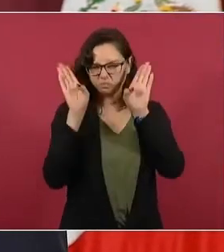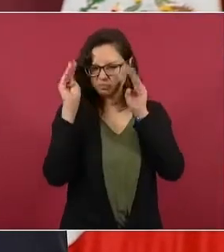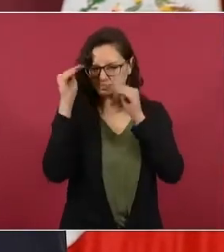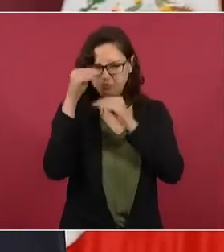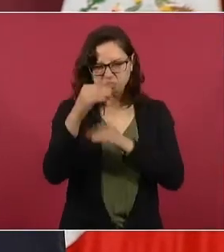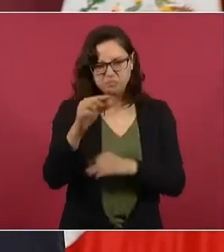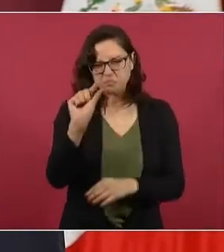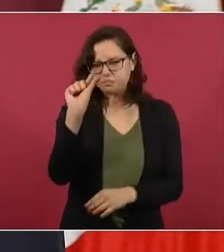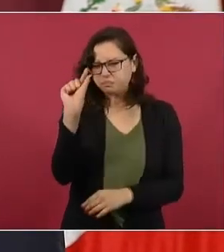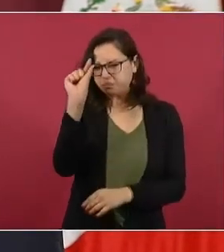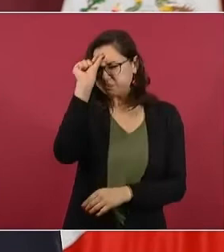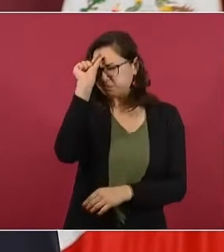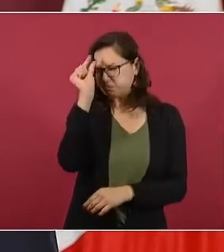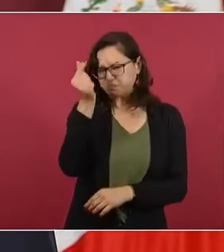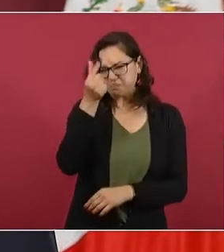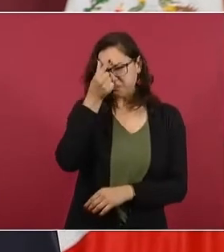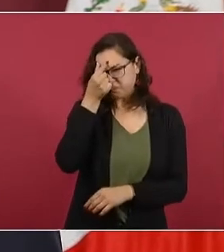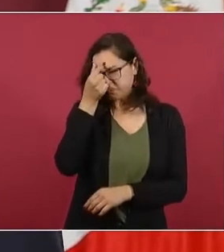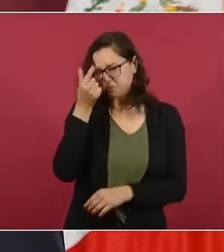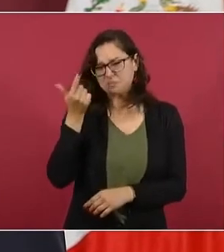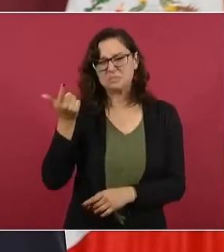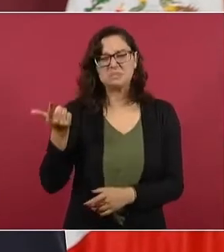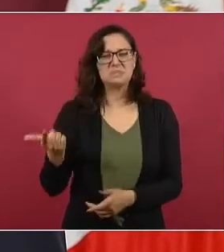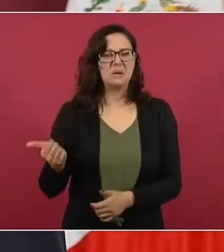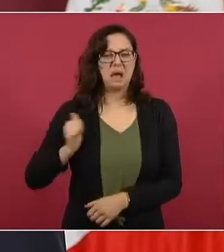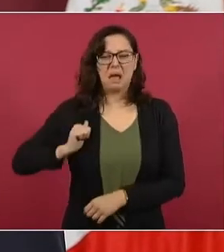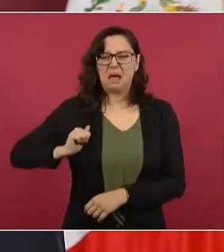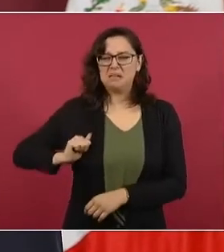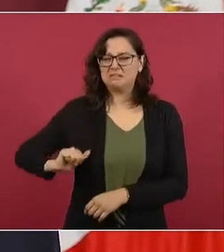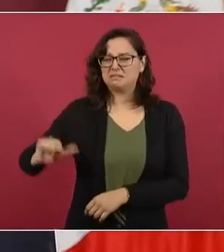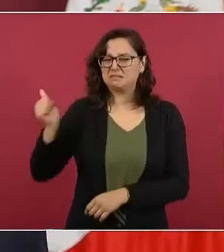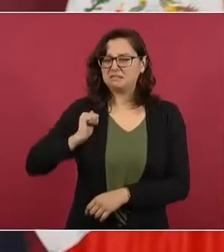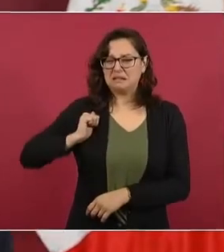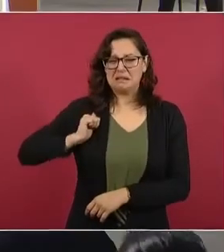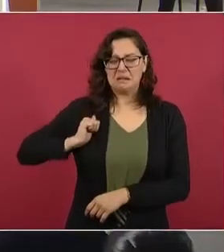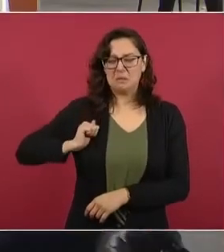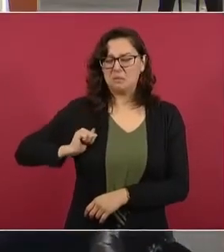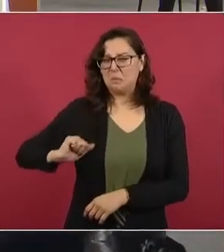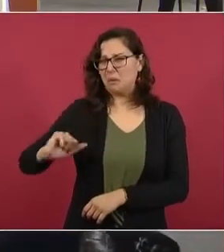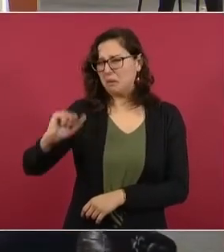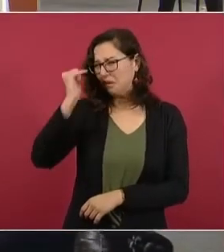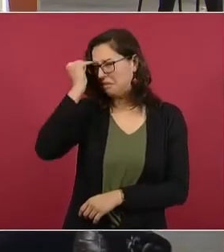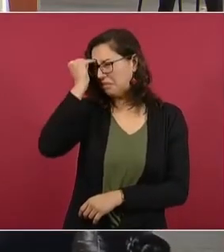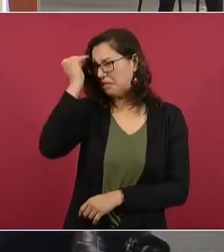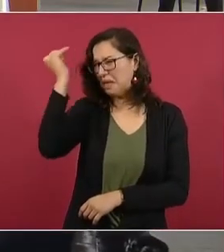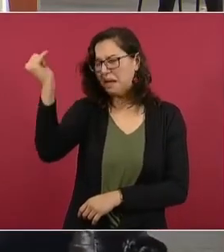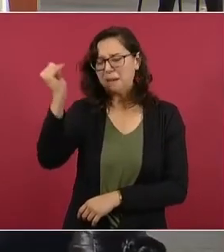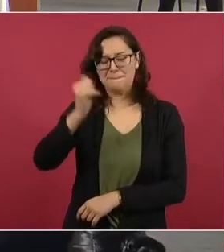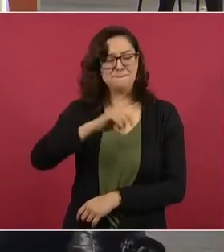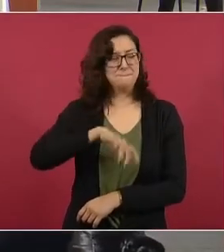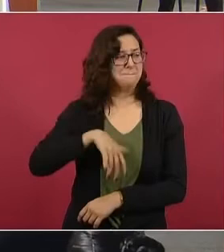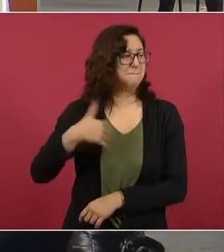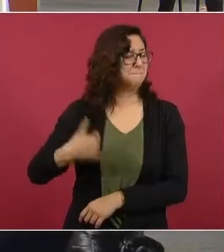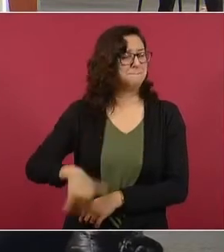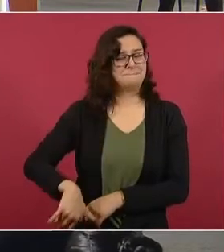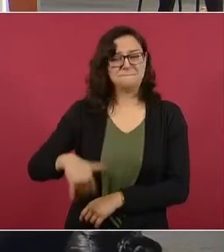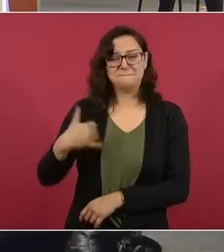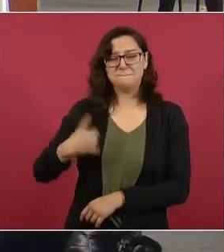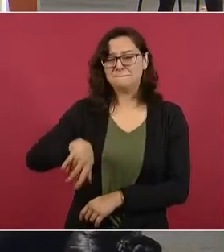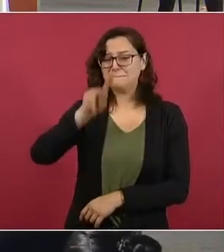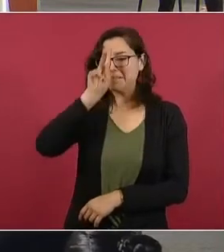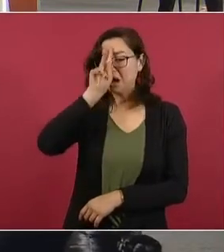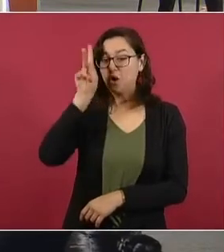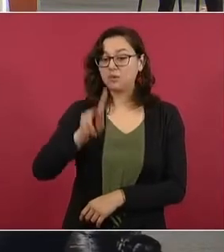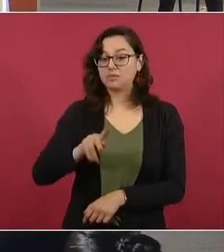retrógrada, de lo peor. Entonces, todo eso es lo que está